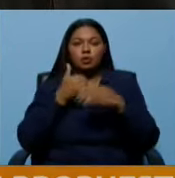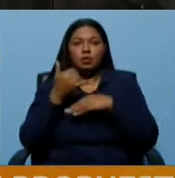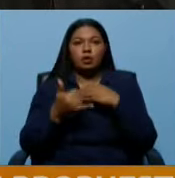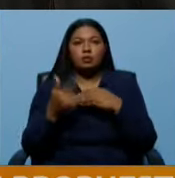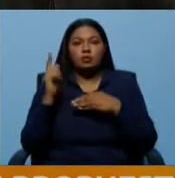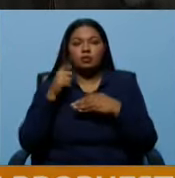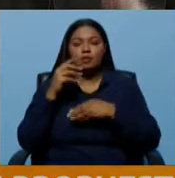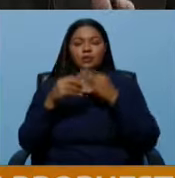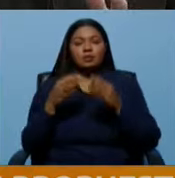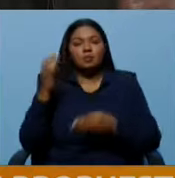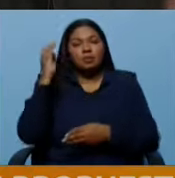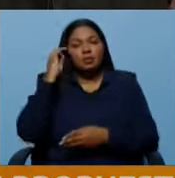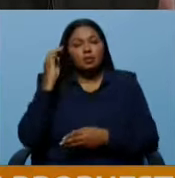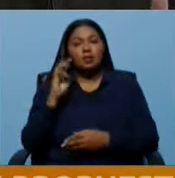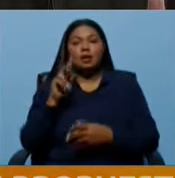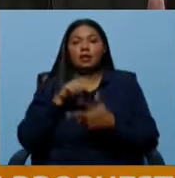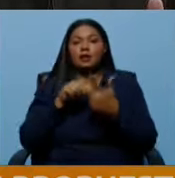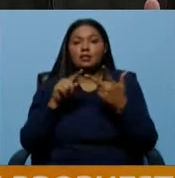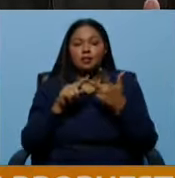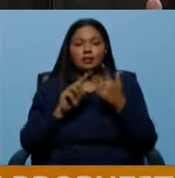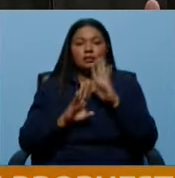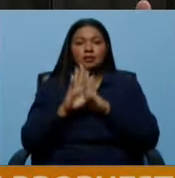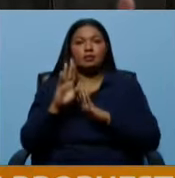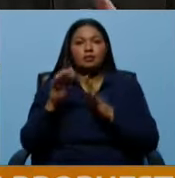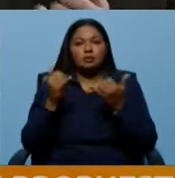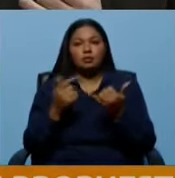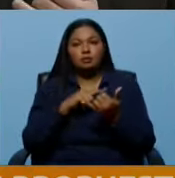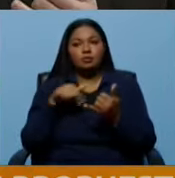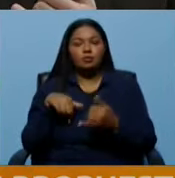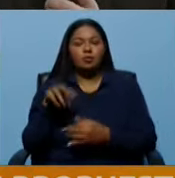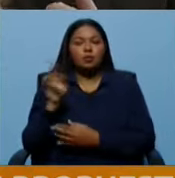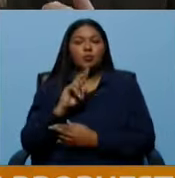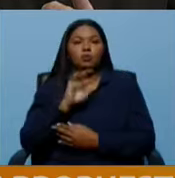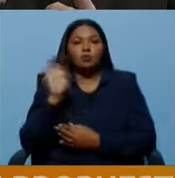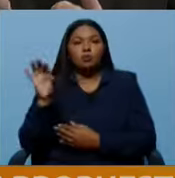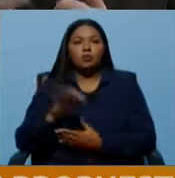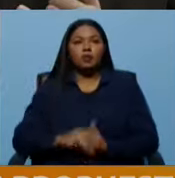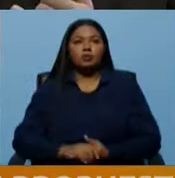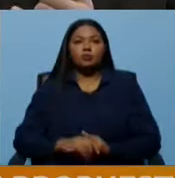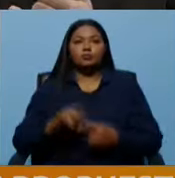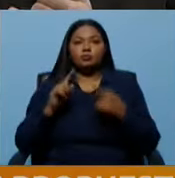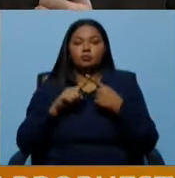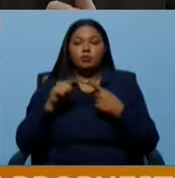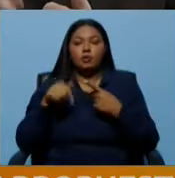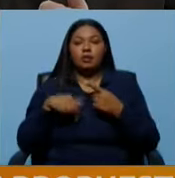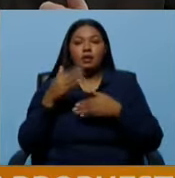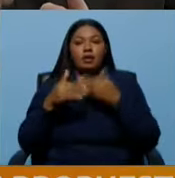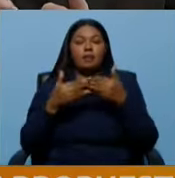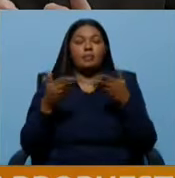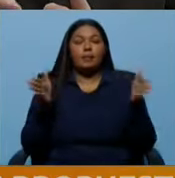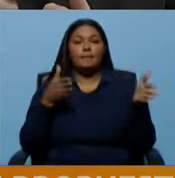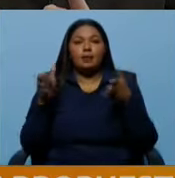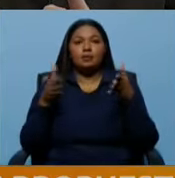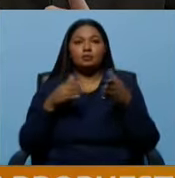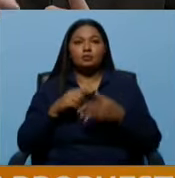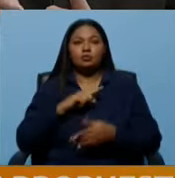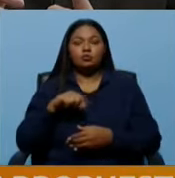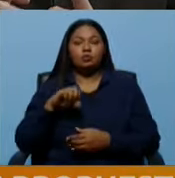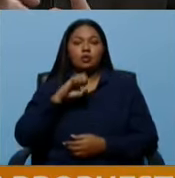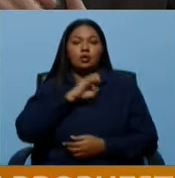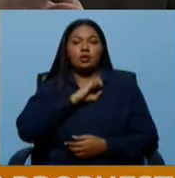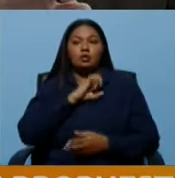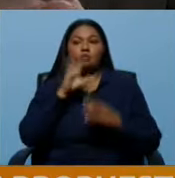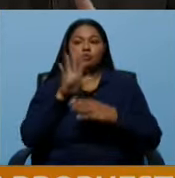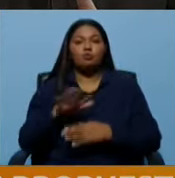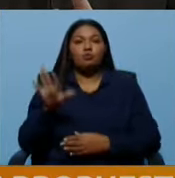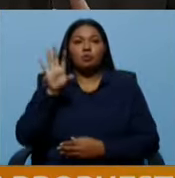que mentalizar que hay tres momentos en el desarrollo inmediato de nuestro país. Uno es de aquí a marzo. Nosotros en enero, todo el país